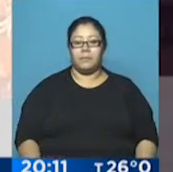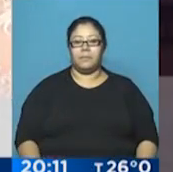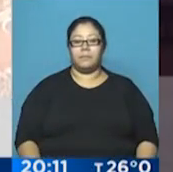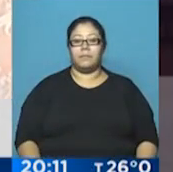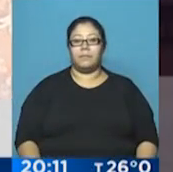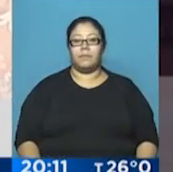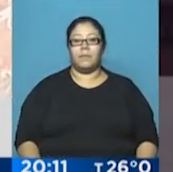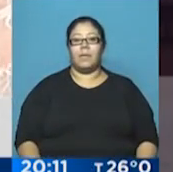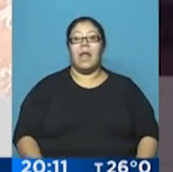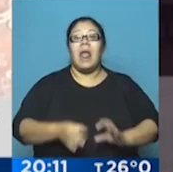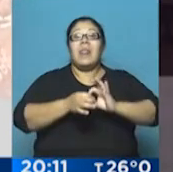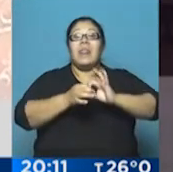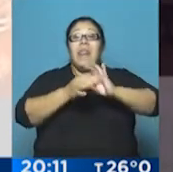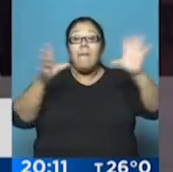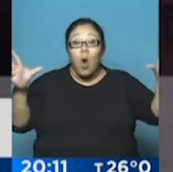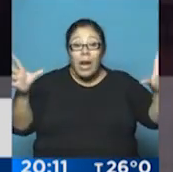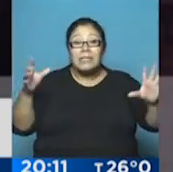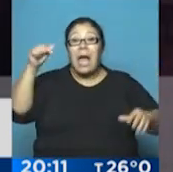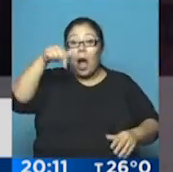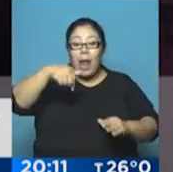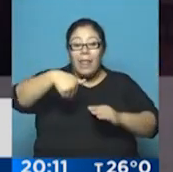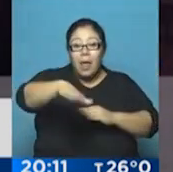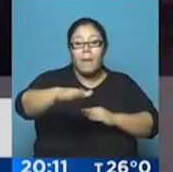mayor grado de democracia.